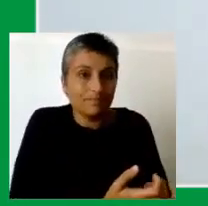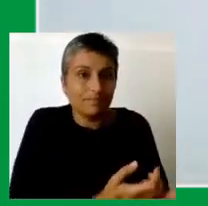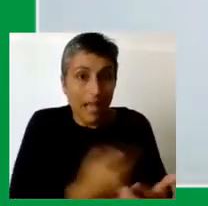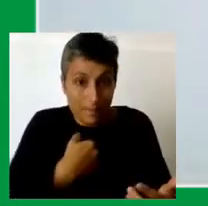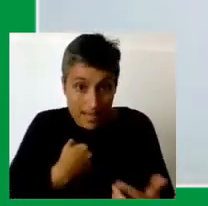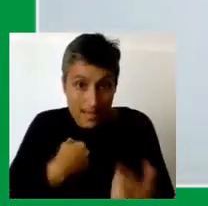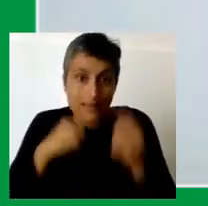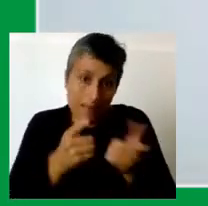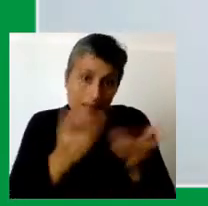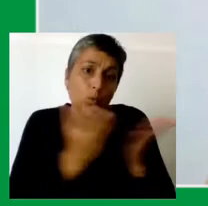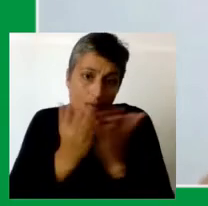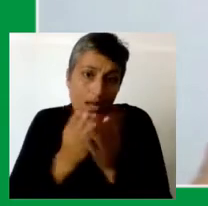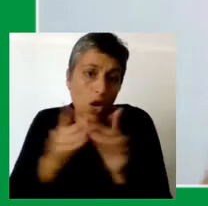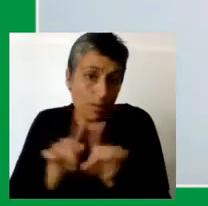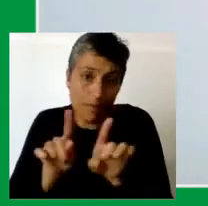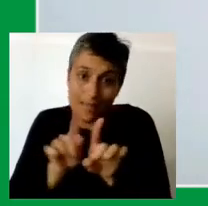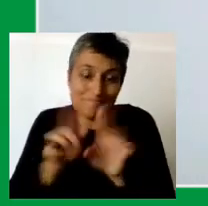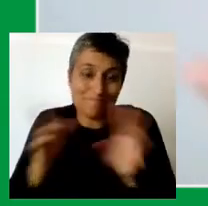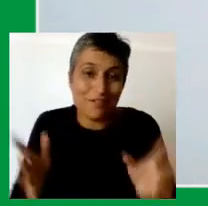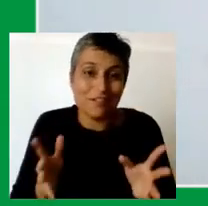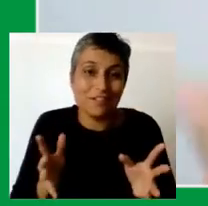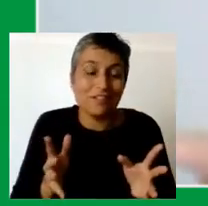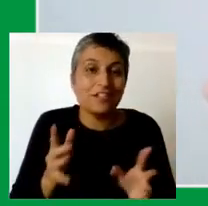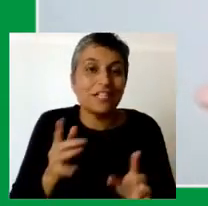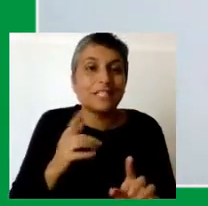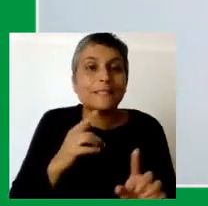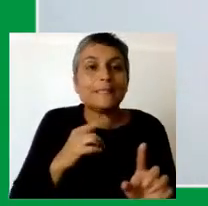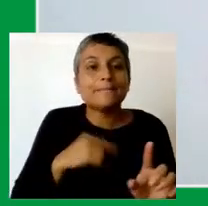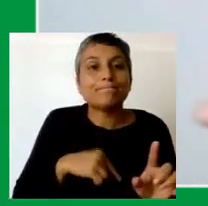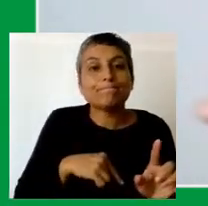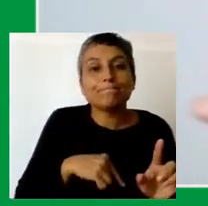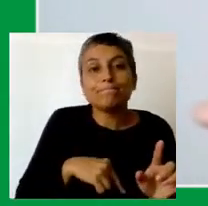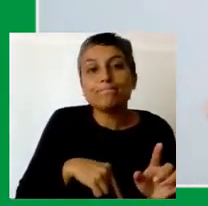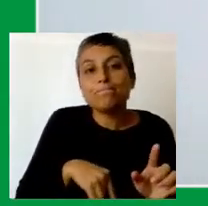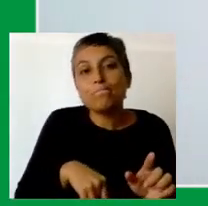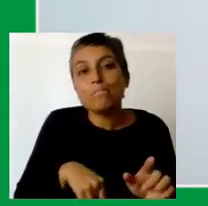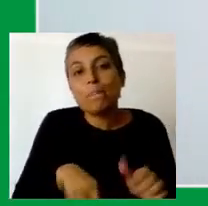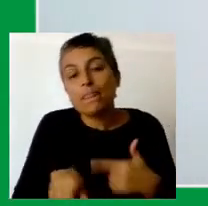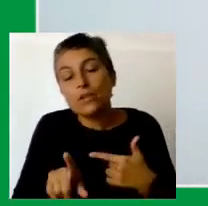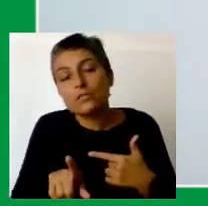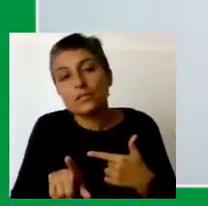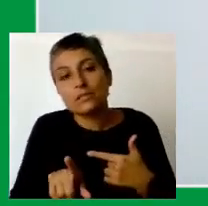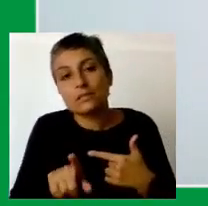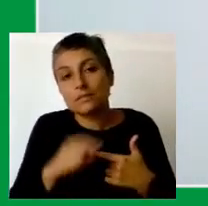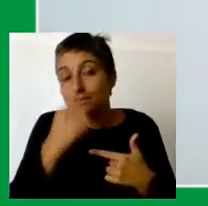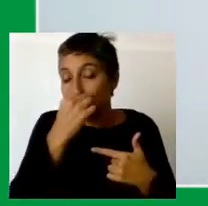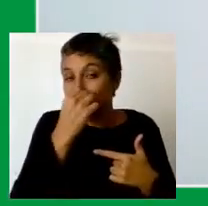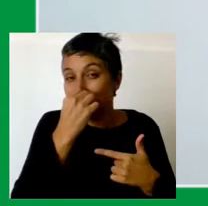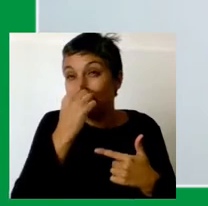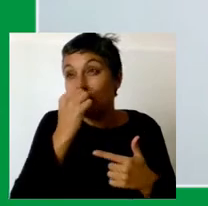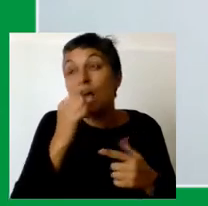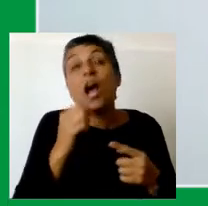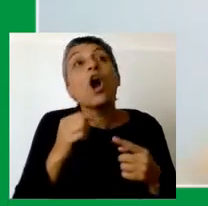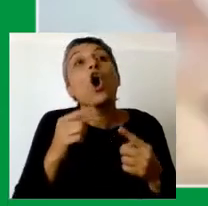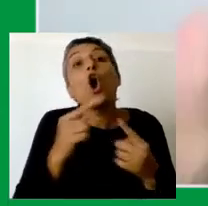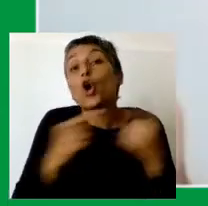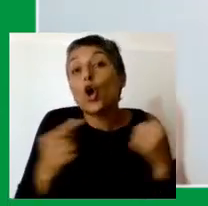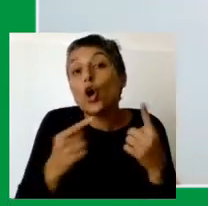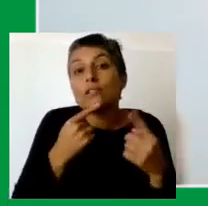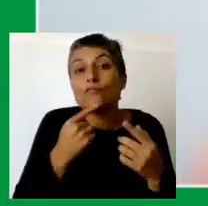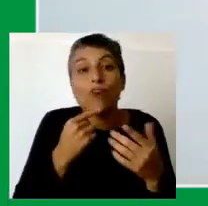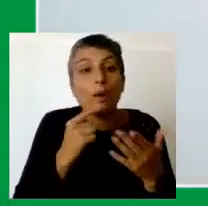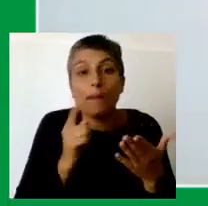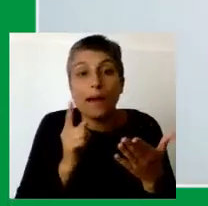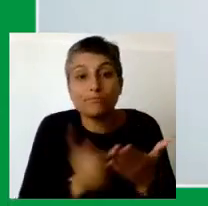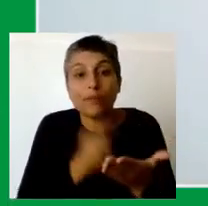estudiantes. Y es esto, no tiene algunas cuestiones que son, digamos, como saltar de una pantalla